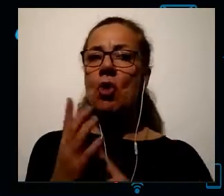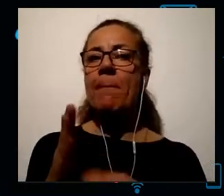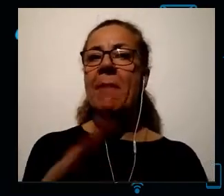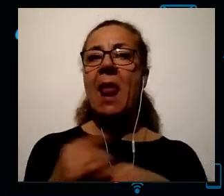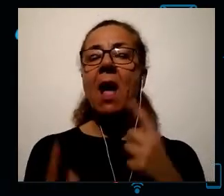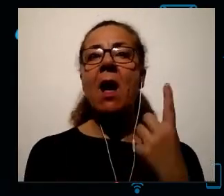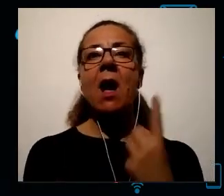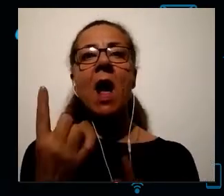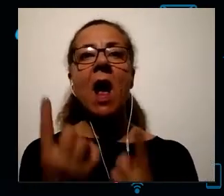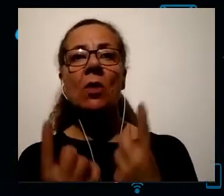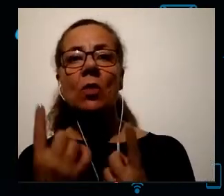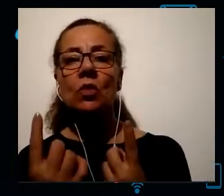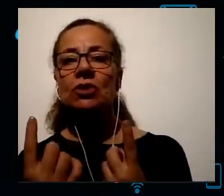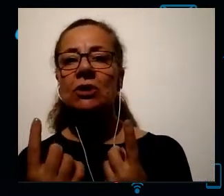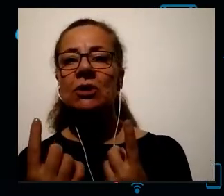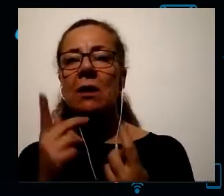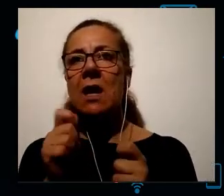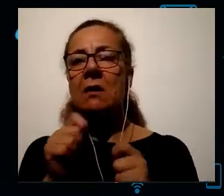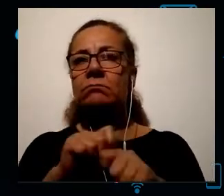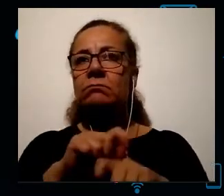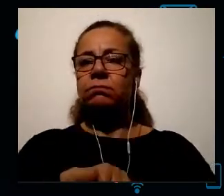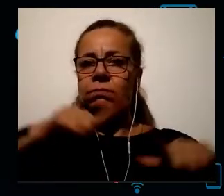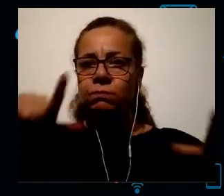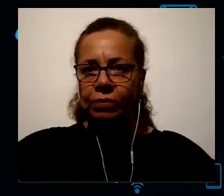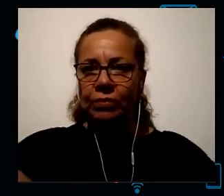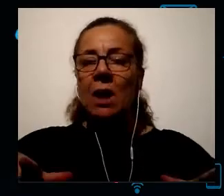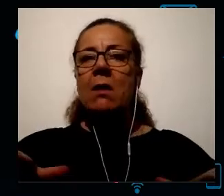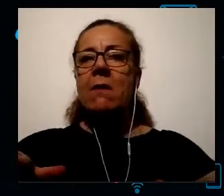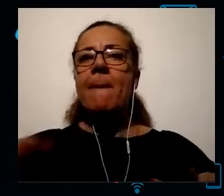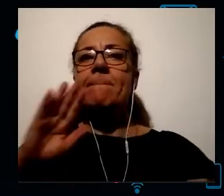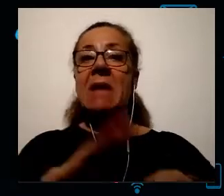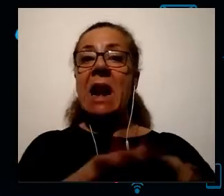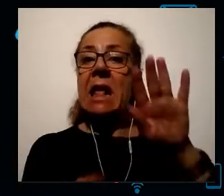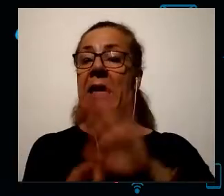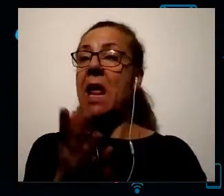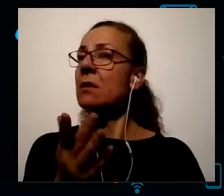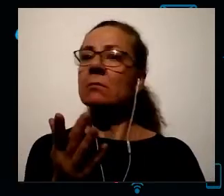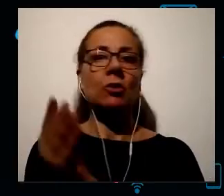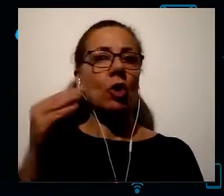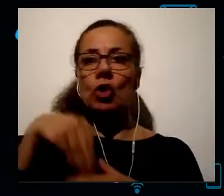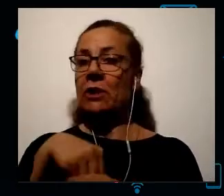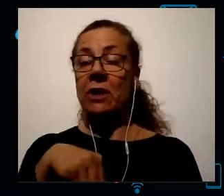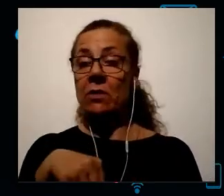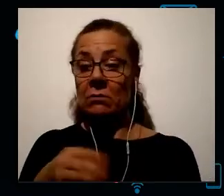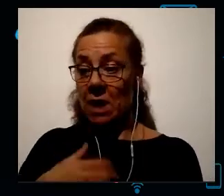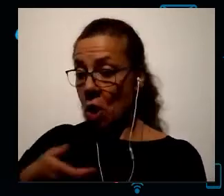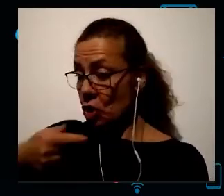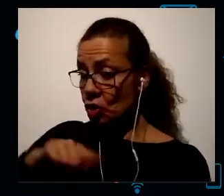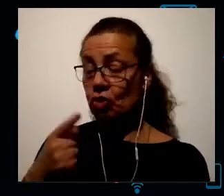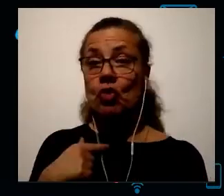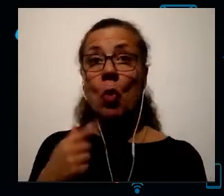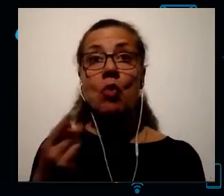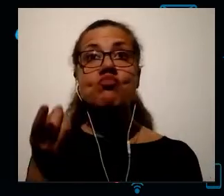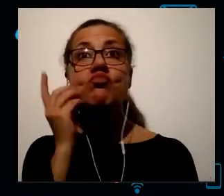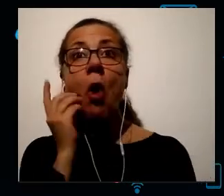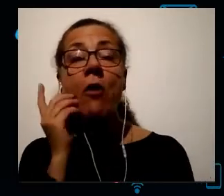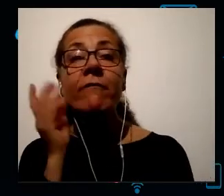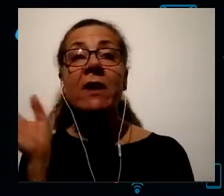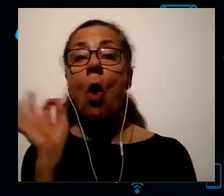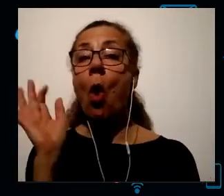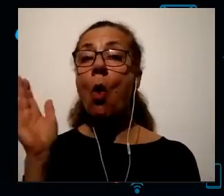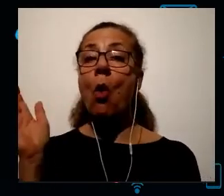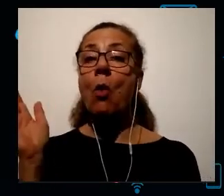tienen el de las grandes plataformas de producción de contenidos sino que cualquiera de nosotros con un teléfono móvil o con una